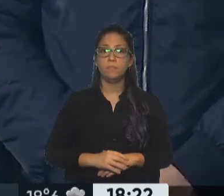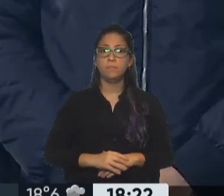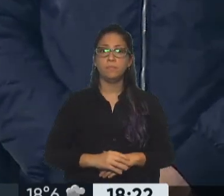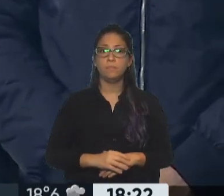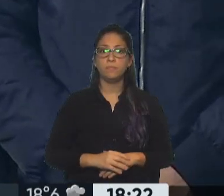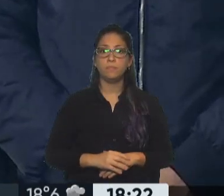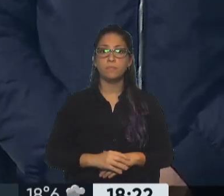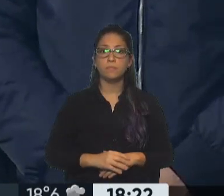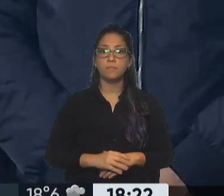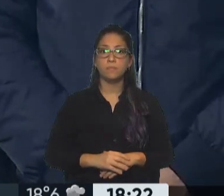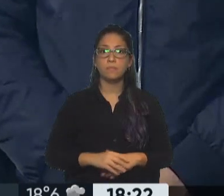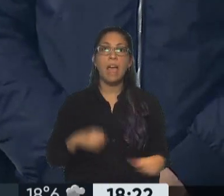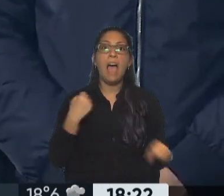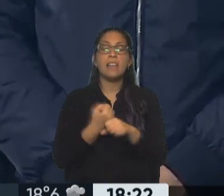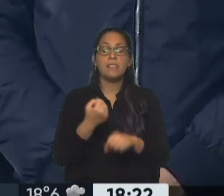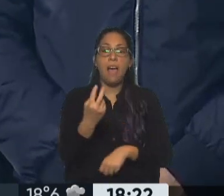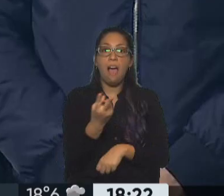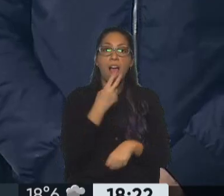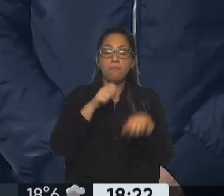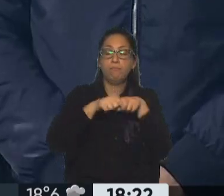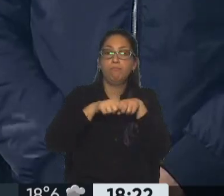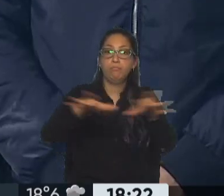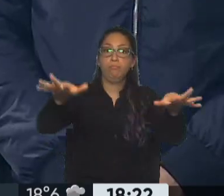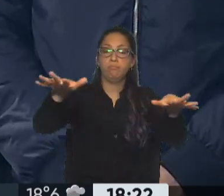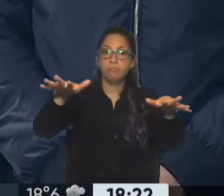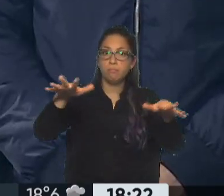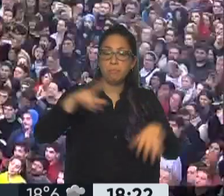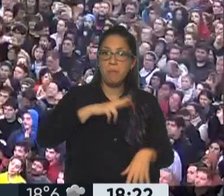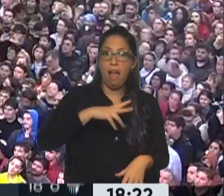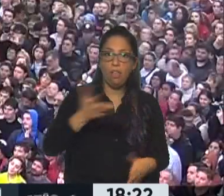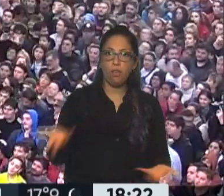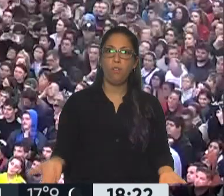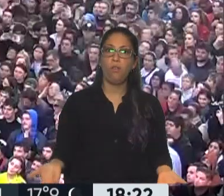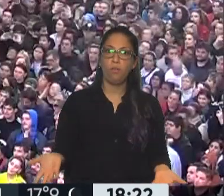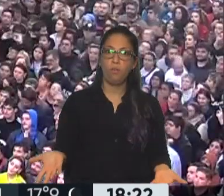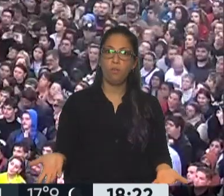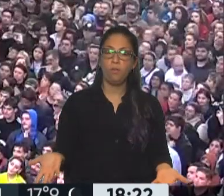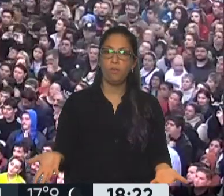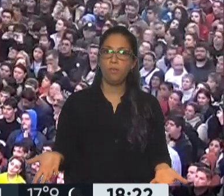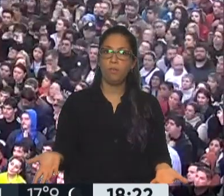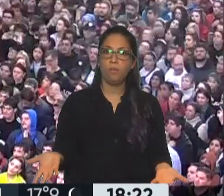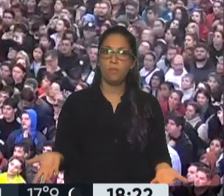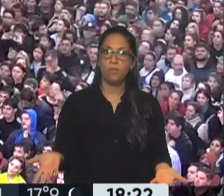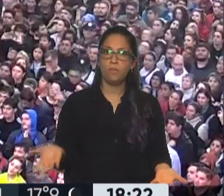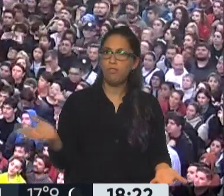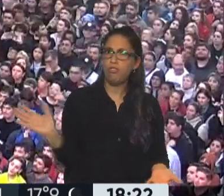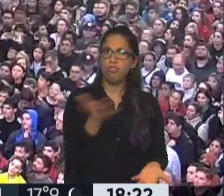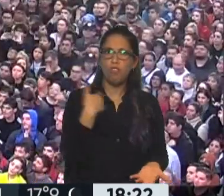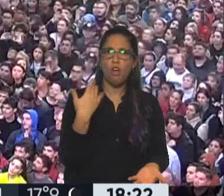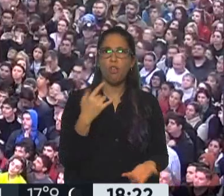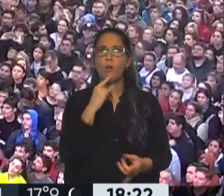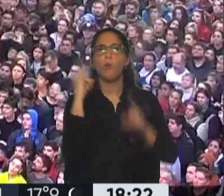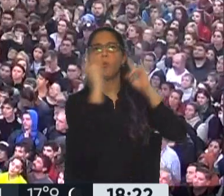Hasta el espacio radioeléctrico estaba privatizado. Pero si todo estaba en manos de